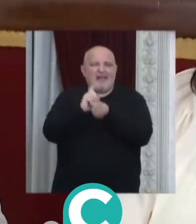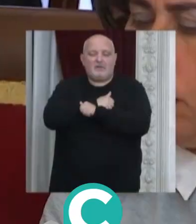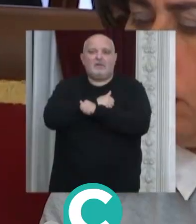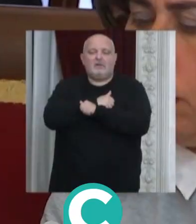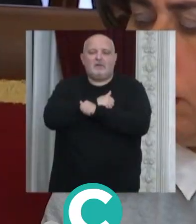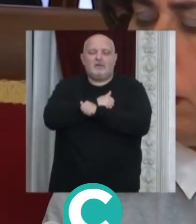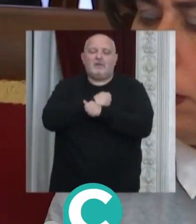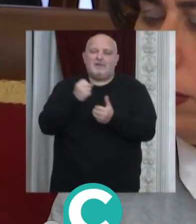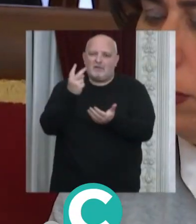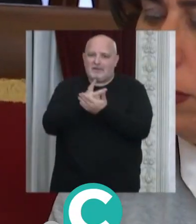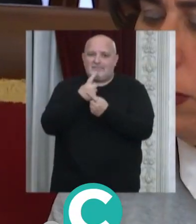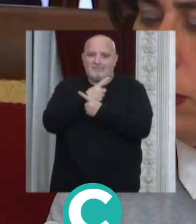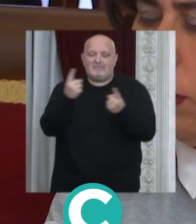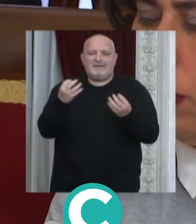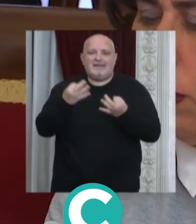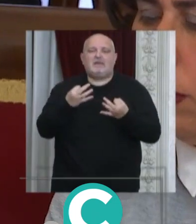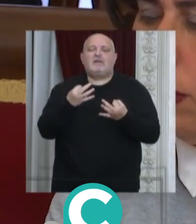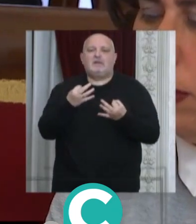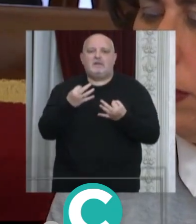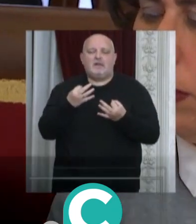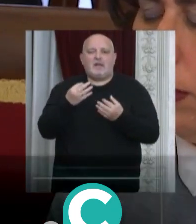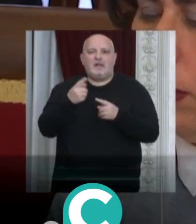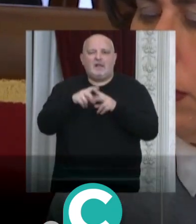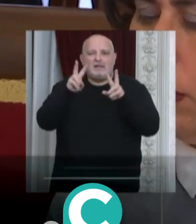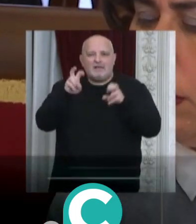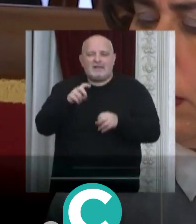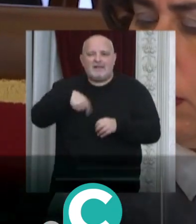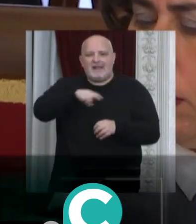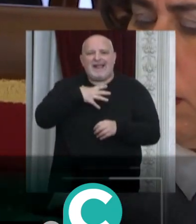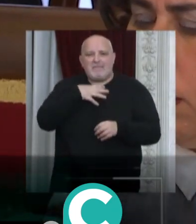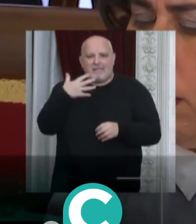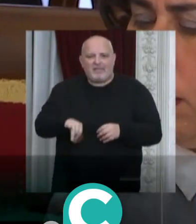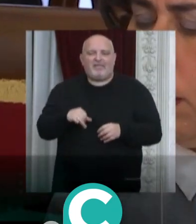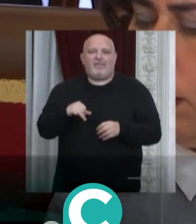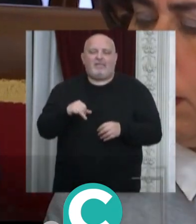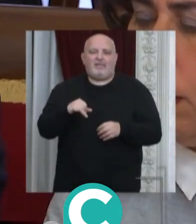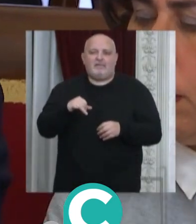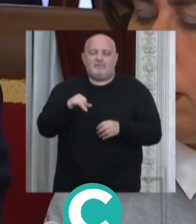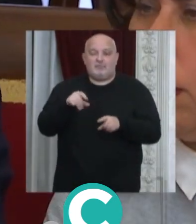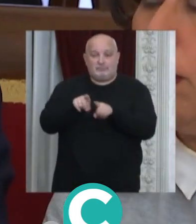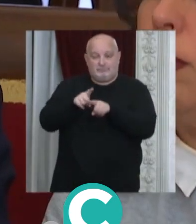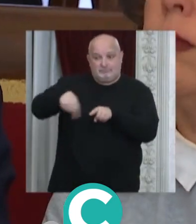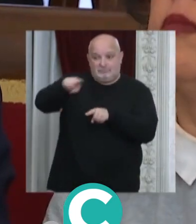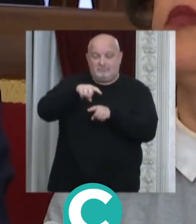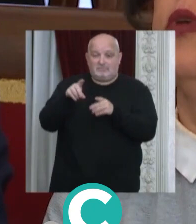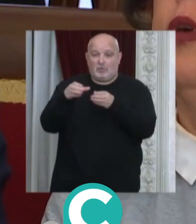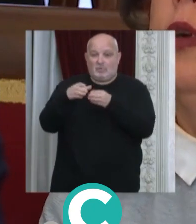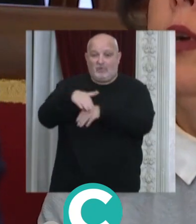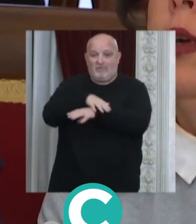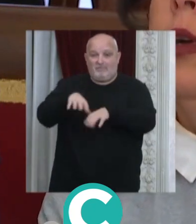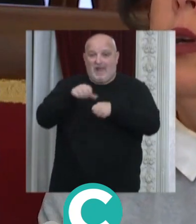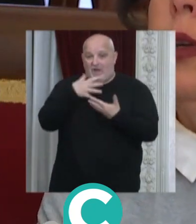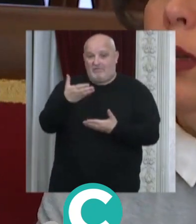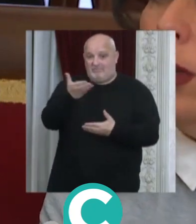cambios de nombre. Y reitero una vez más, nos hayamos sido capaces, sobre ustedes, sobre todo ustedes que están en el